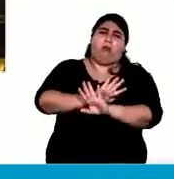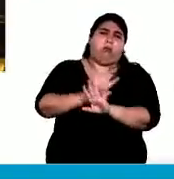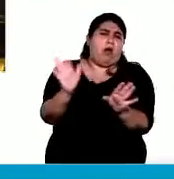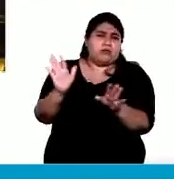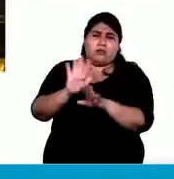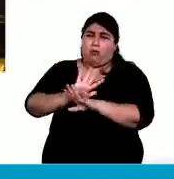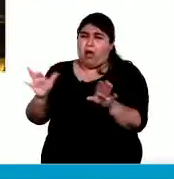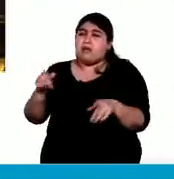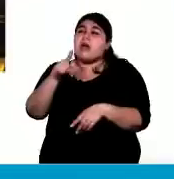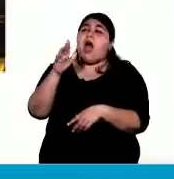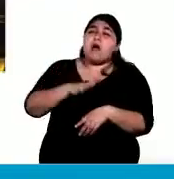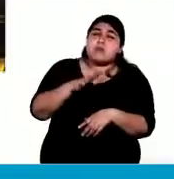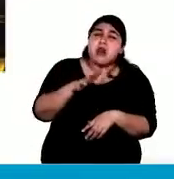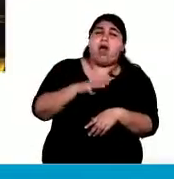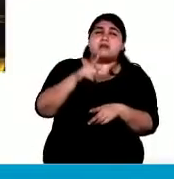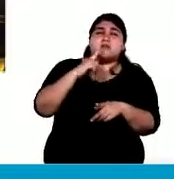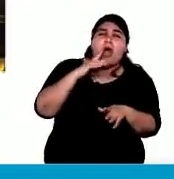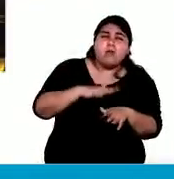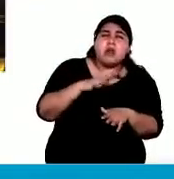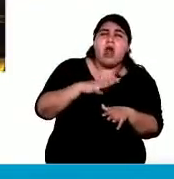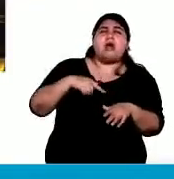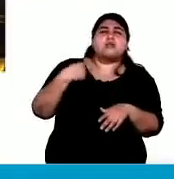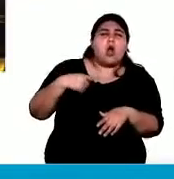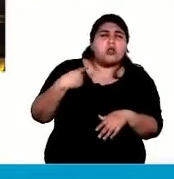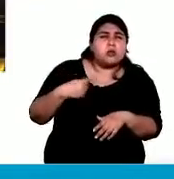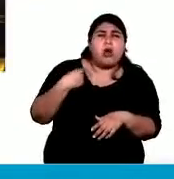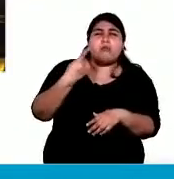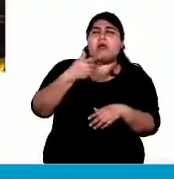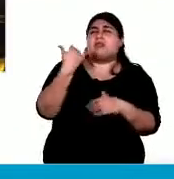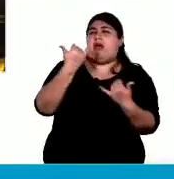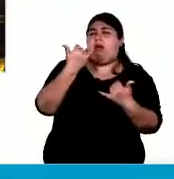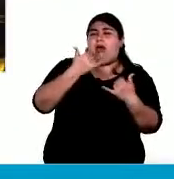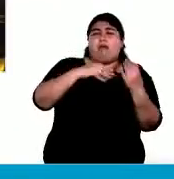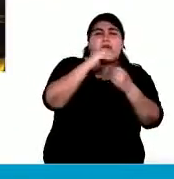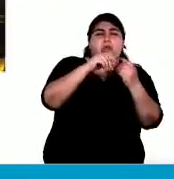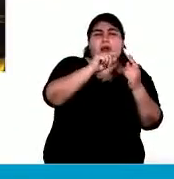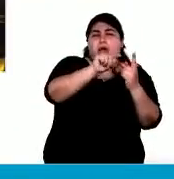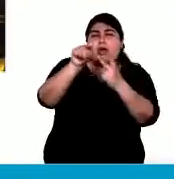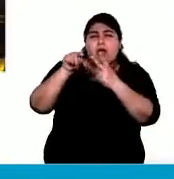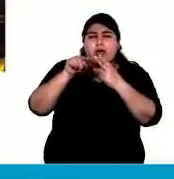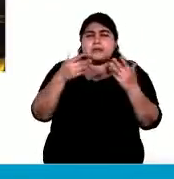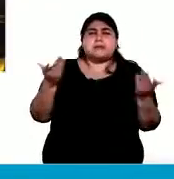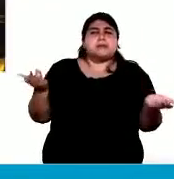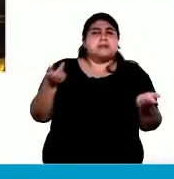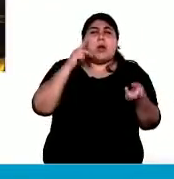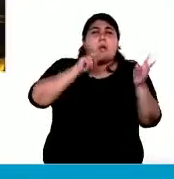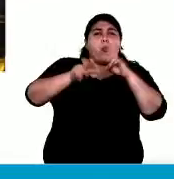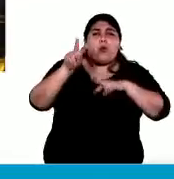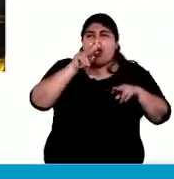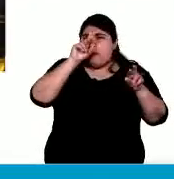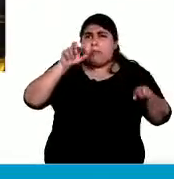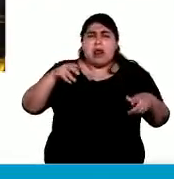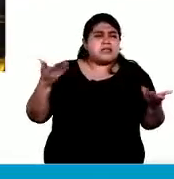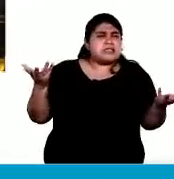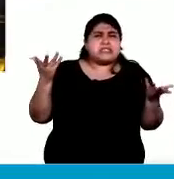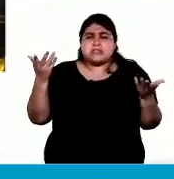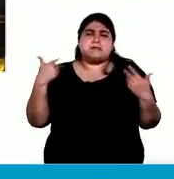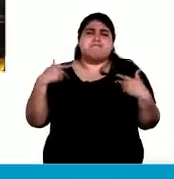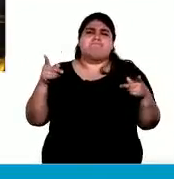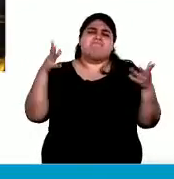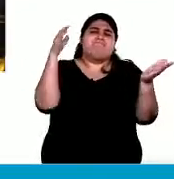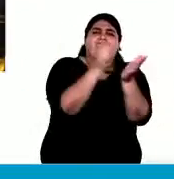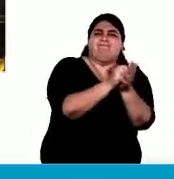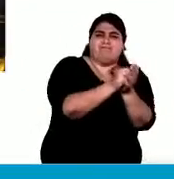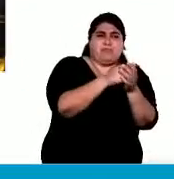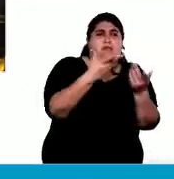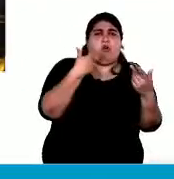amenaza que pesa sobre la cabeza de miles de familias que no han encontrado otra alternativa como les decía antes frente a la pérdida